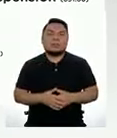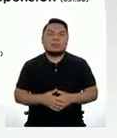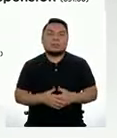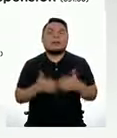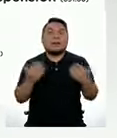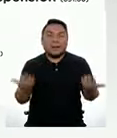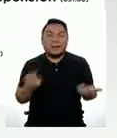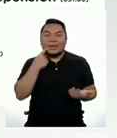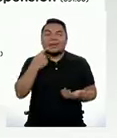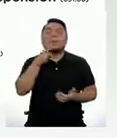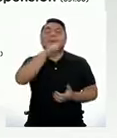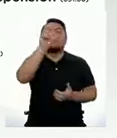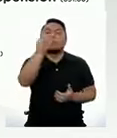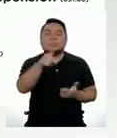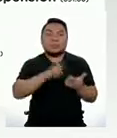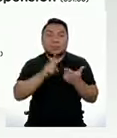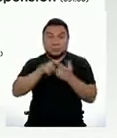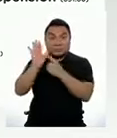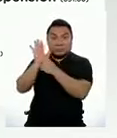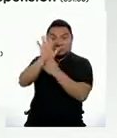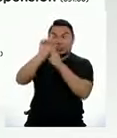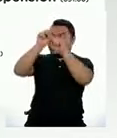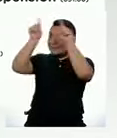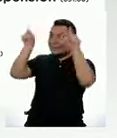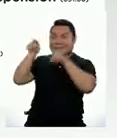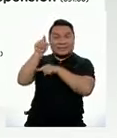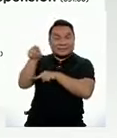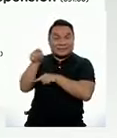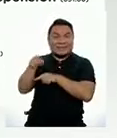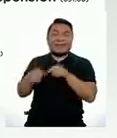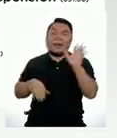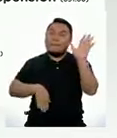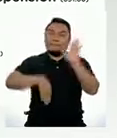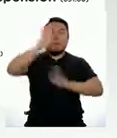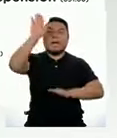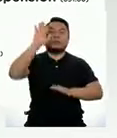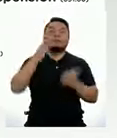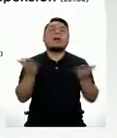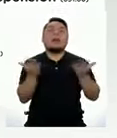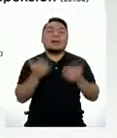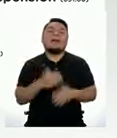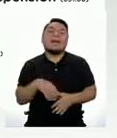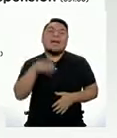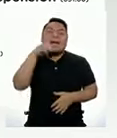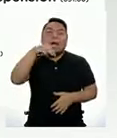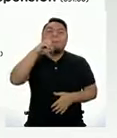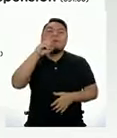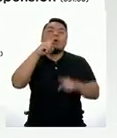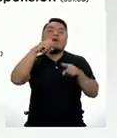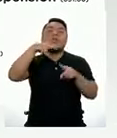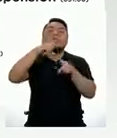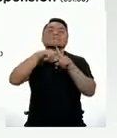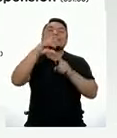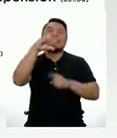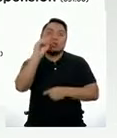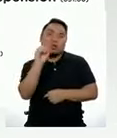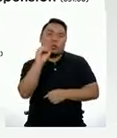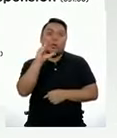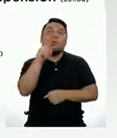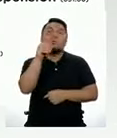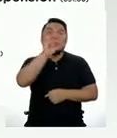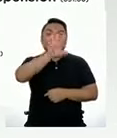De las sustancias contaminantes mostradas, la que está presente en mayor porcentaje es el monóxido de carbono, porque alberga